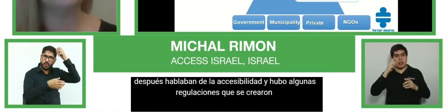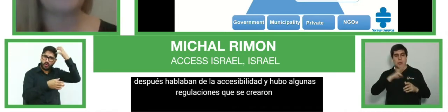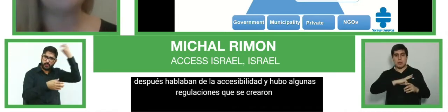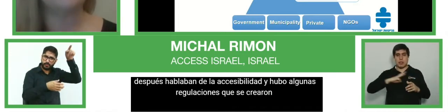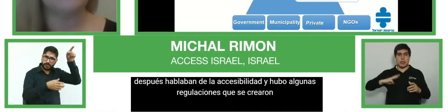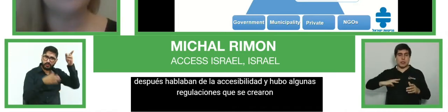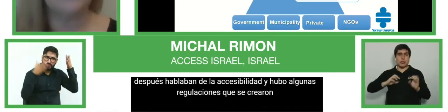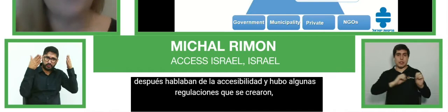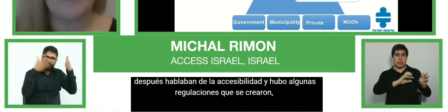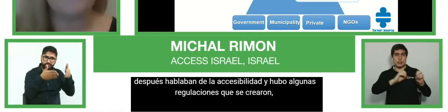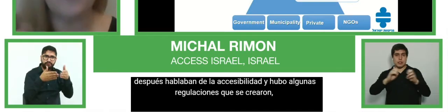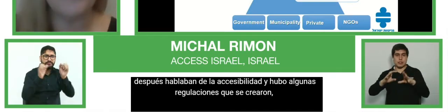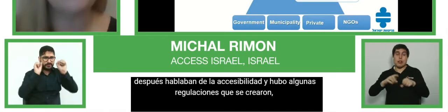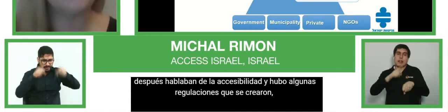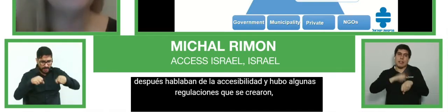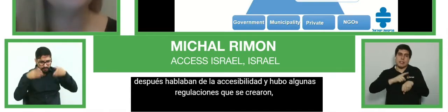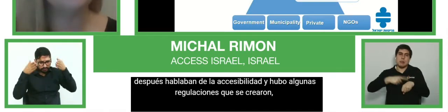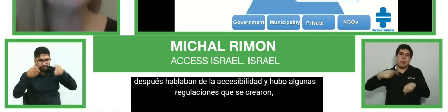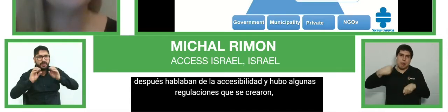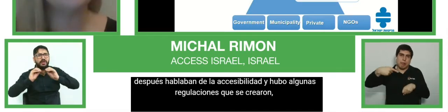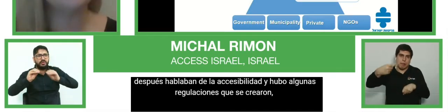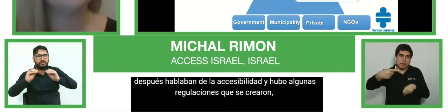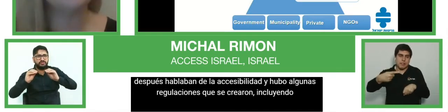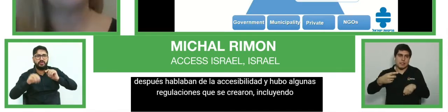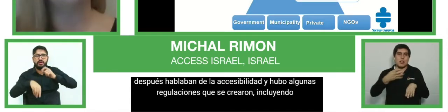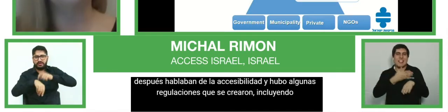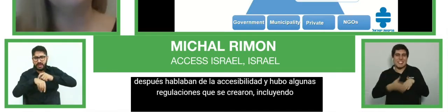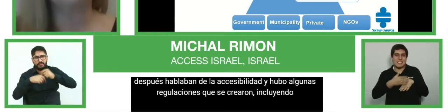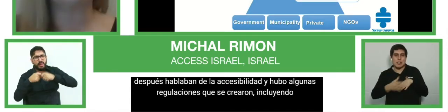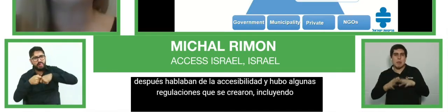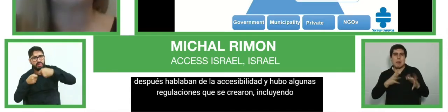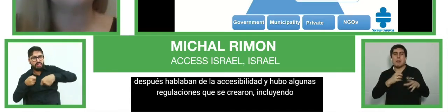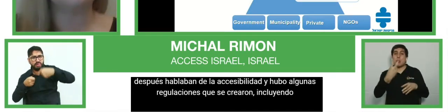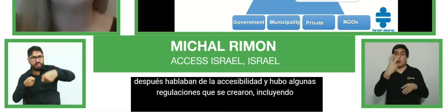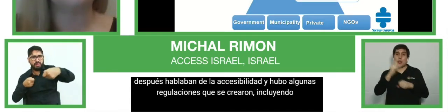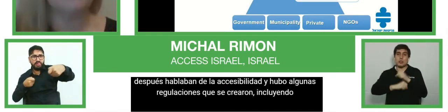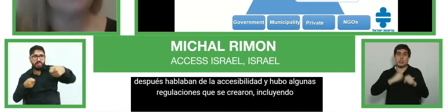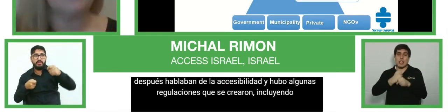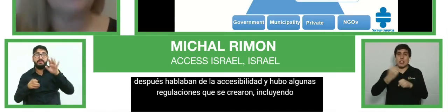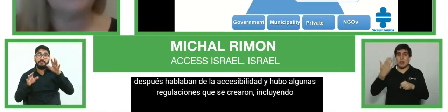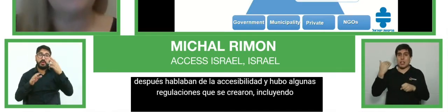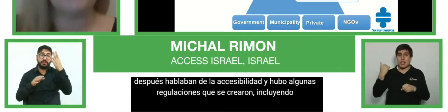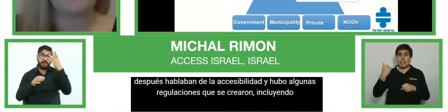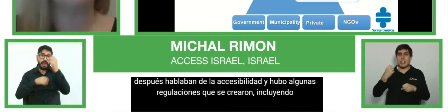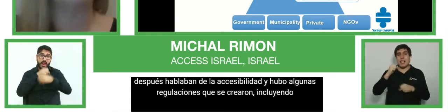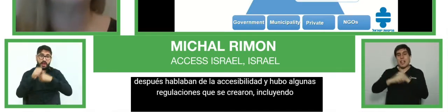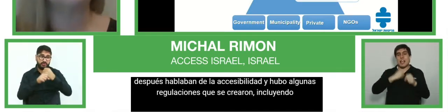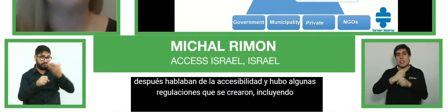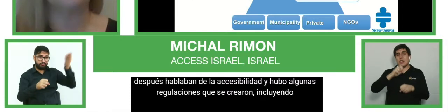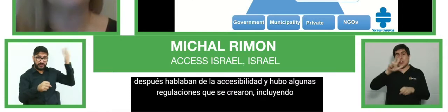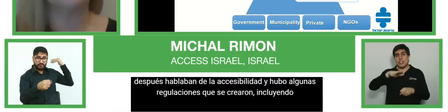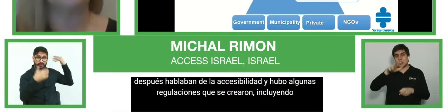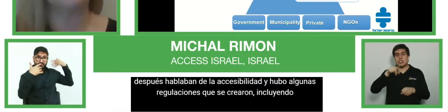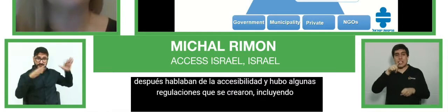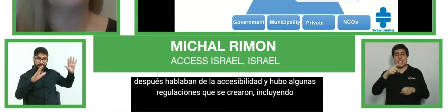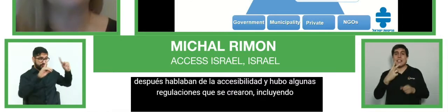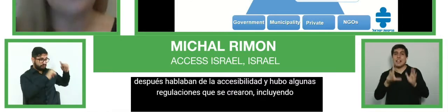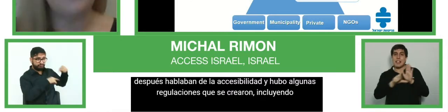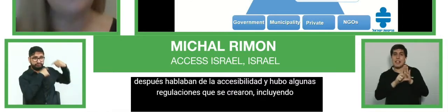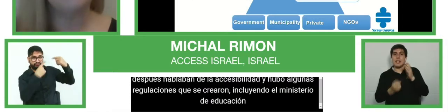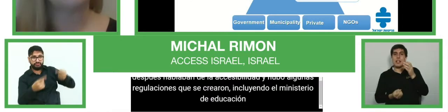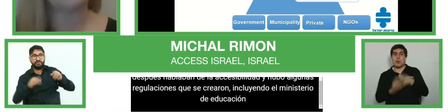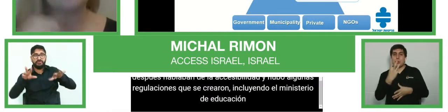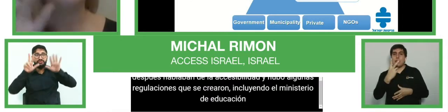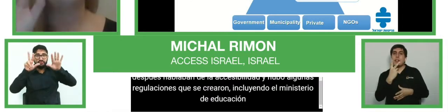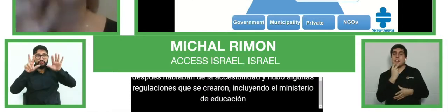ministro de Educación. Les tomó más tiempo, sí, pero hace como 2 años atrás hubo nueva legislación en Israel